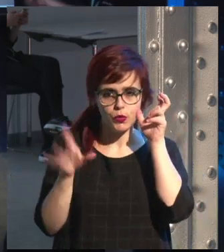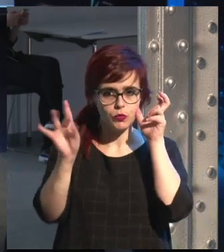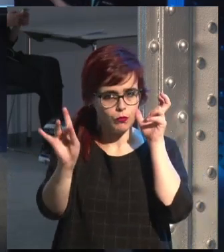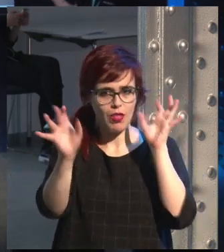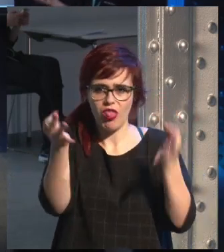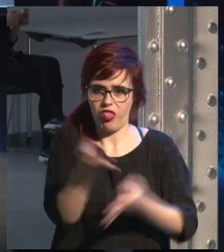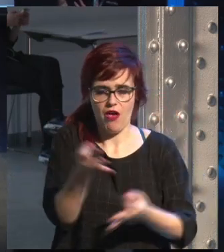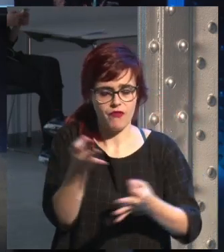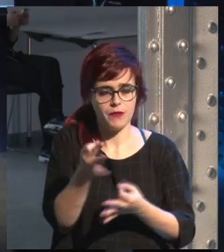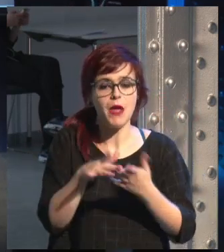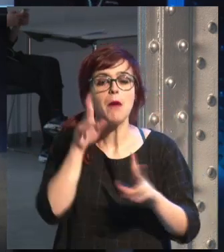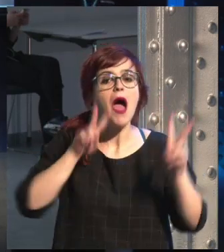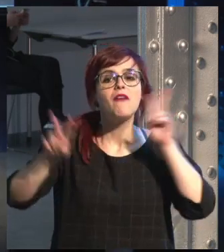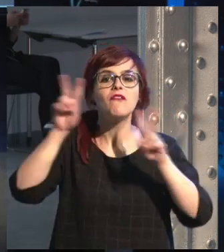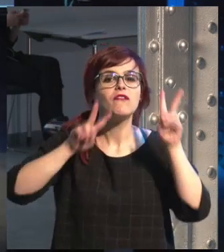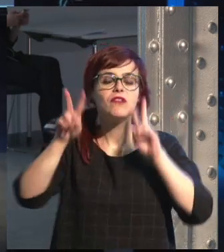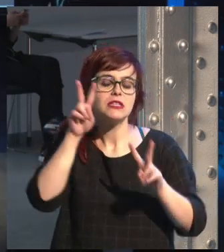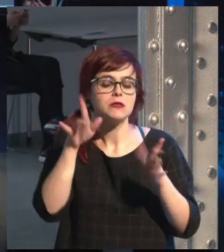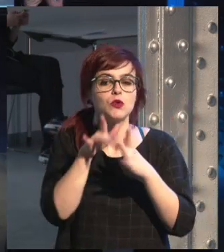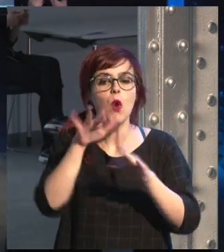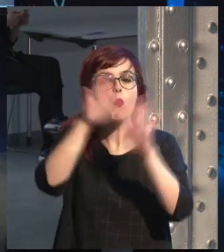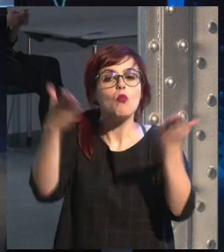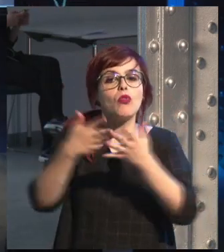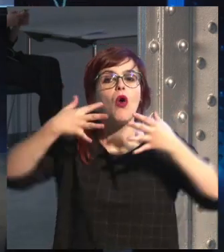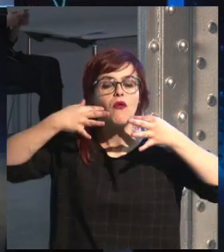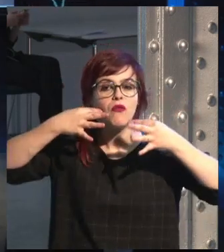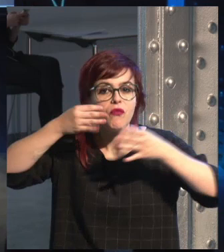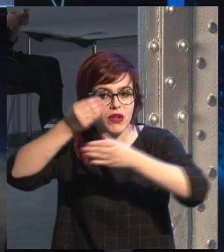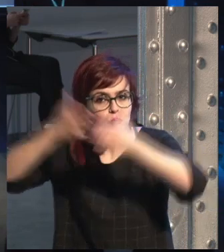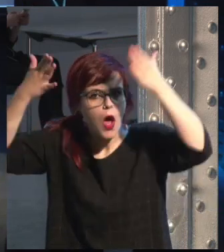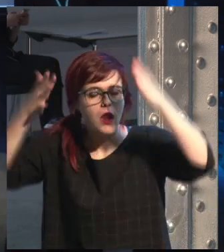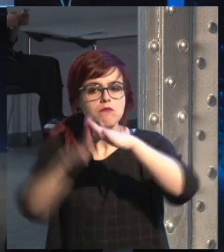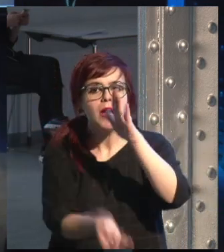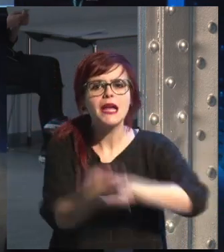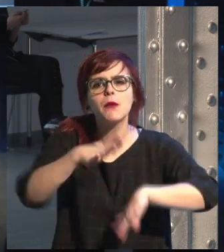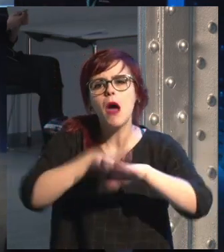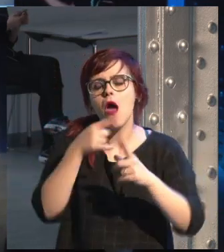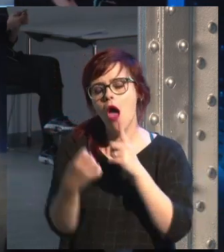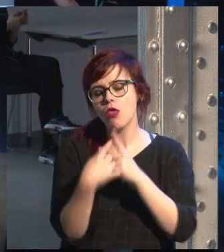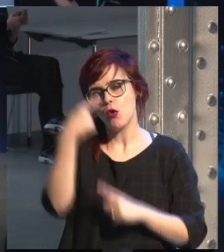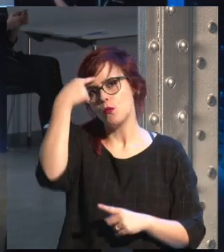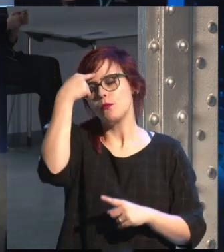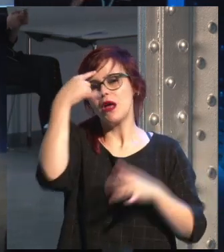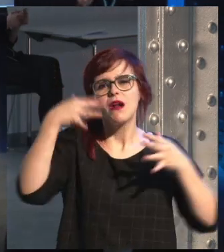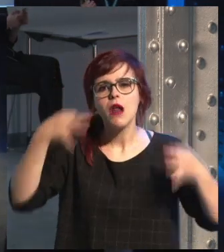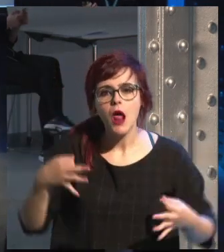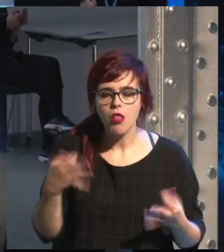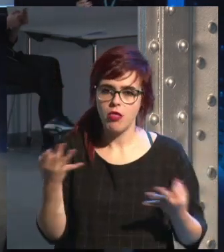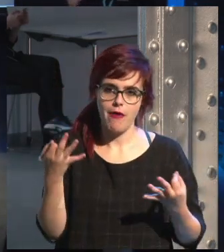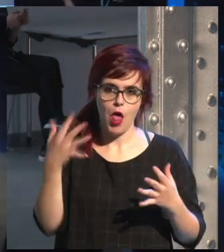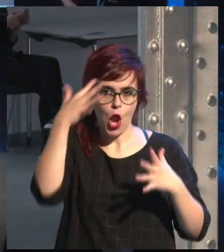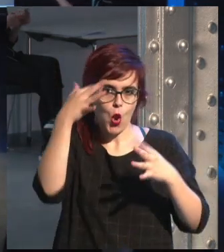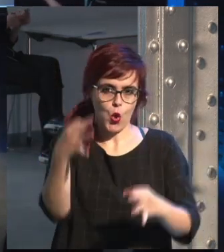Vale, el sentido de la vista. ¿Cómo recreo un mundo virtual que a mí me haga creer que es real? Lo primero, que sea un mundo